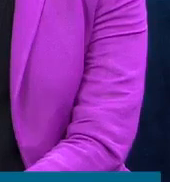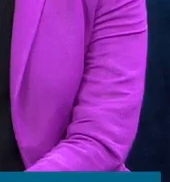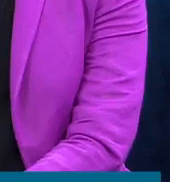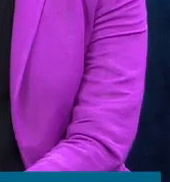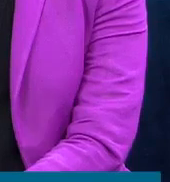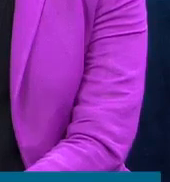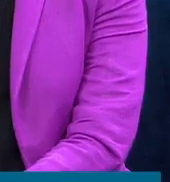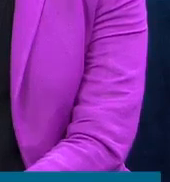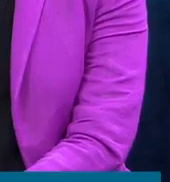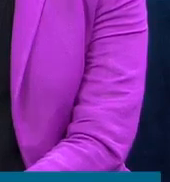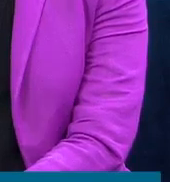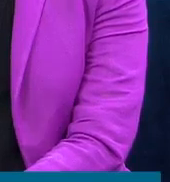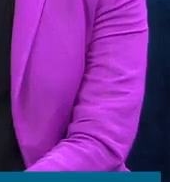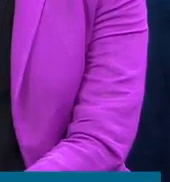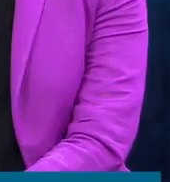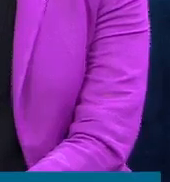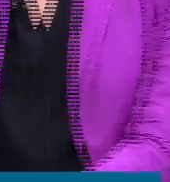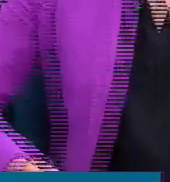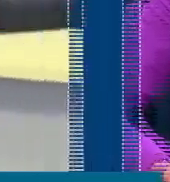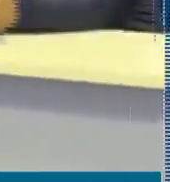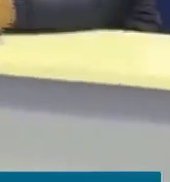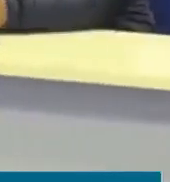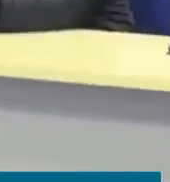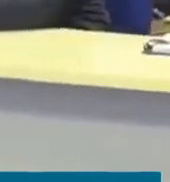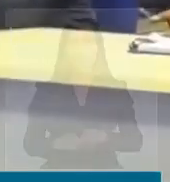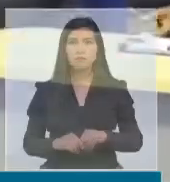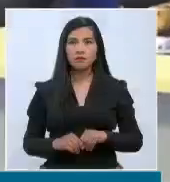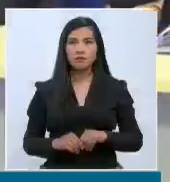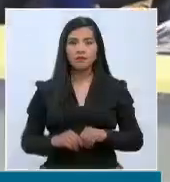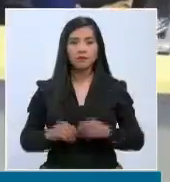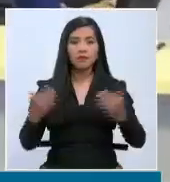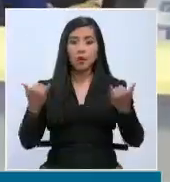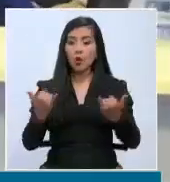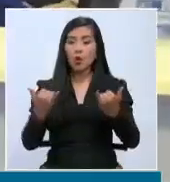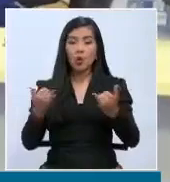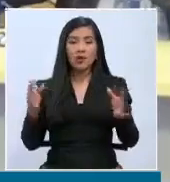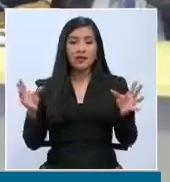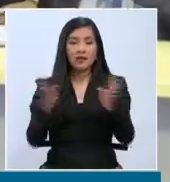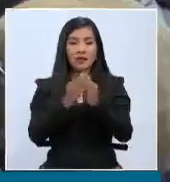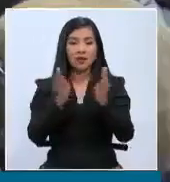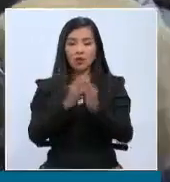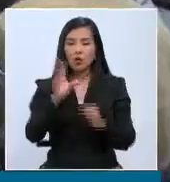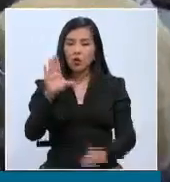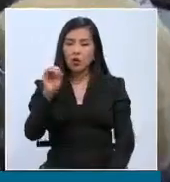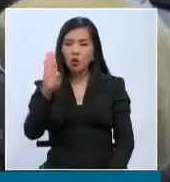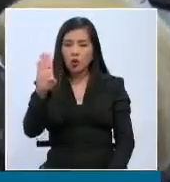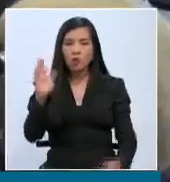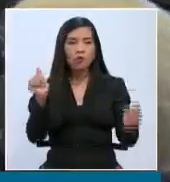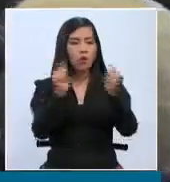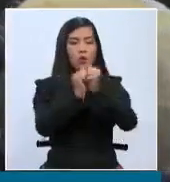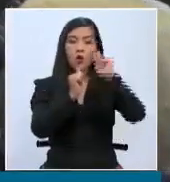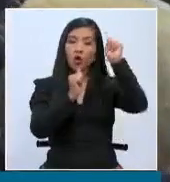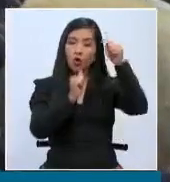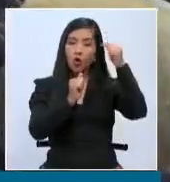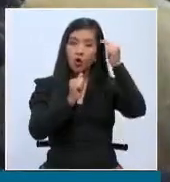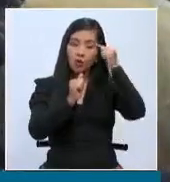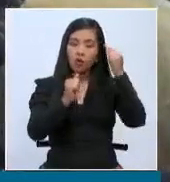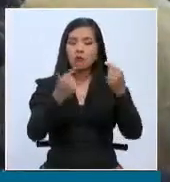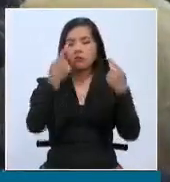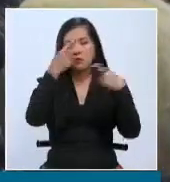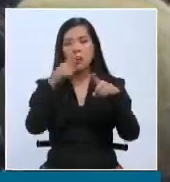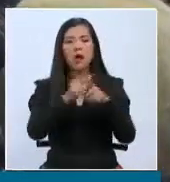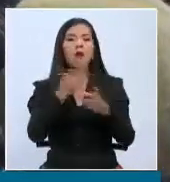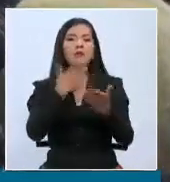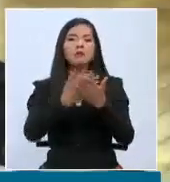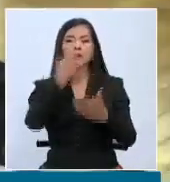el gobierno y la Central Obrera Boliviana tenían toda la razón. Y esto se ratifica porque